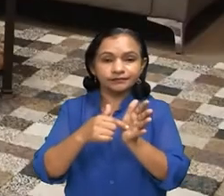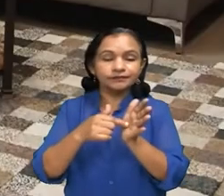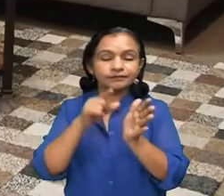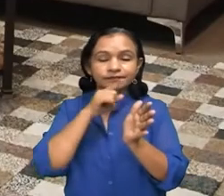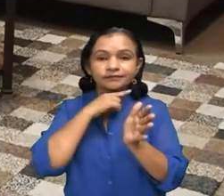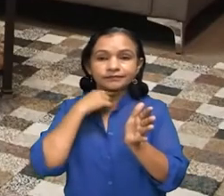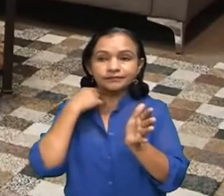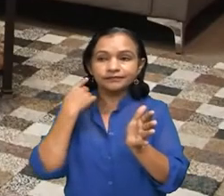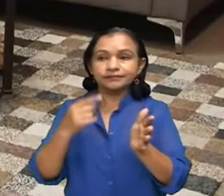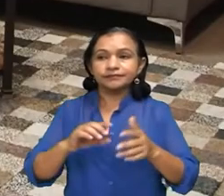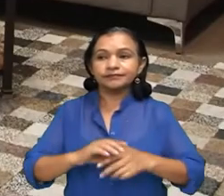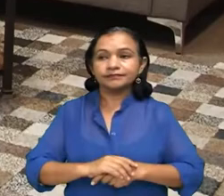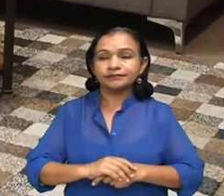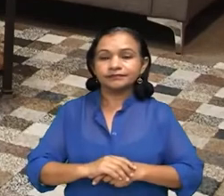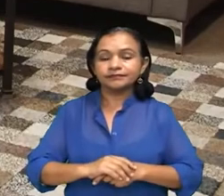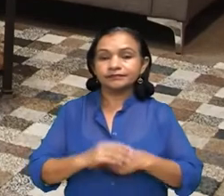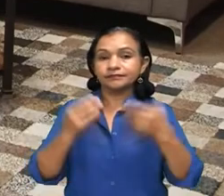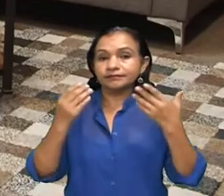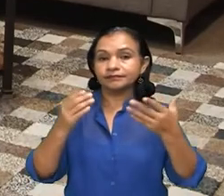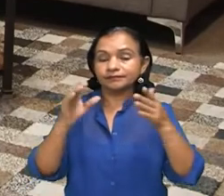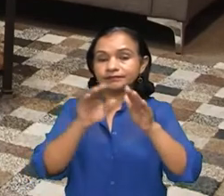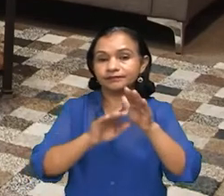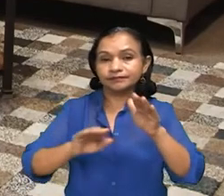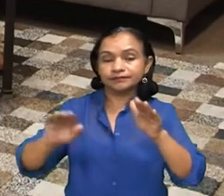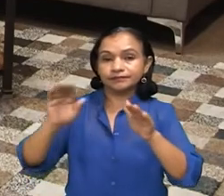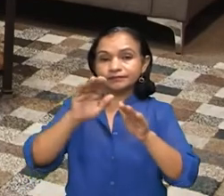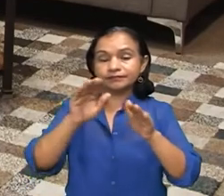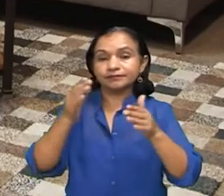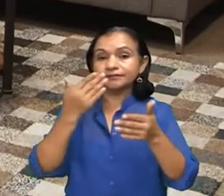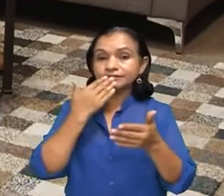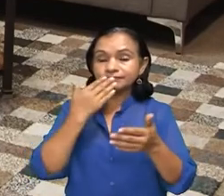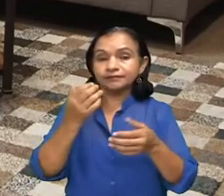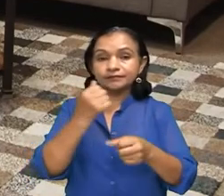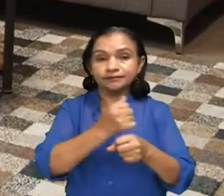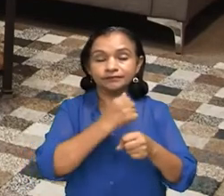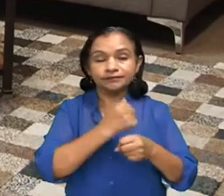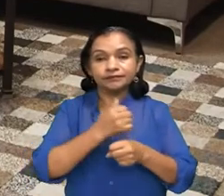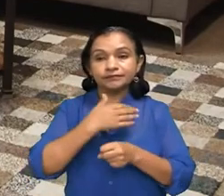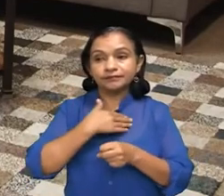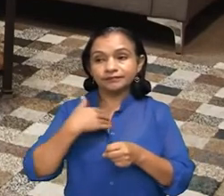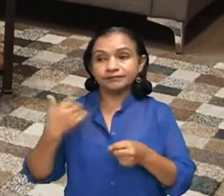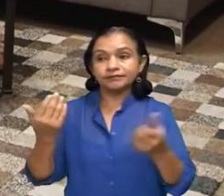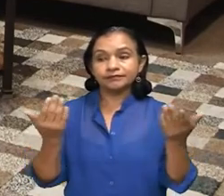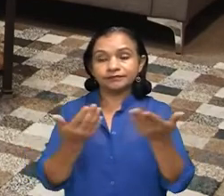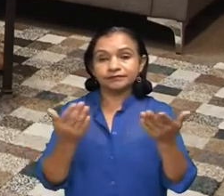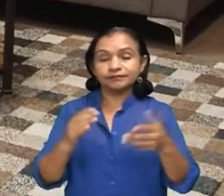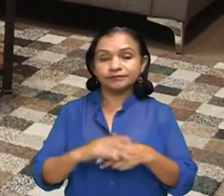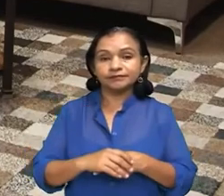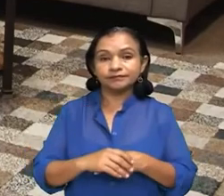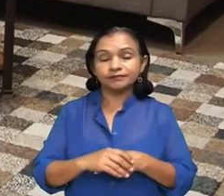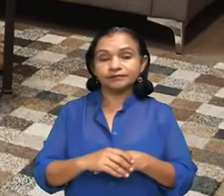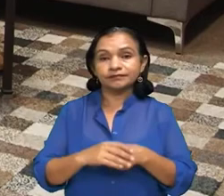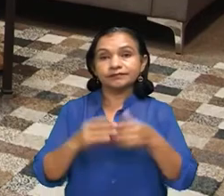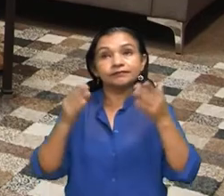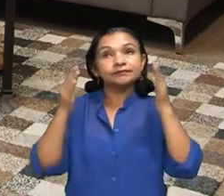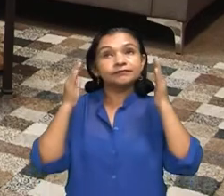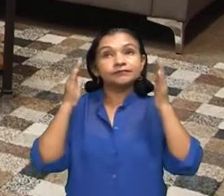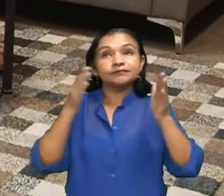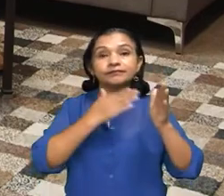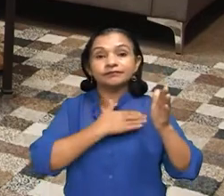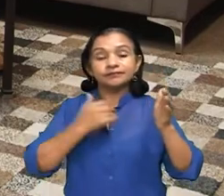decir, efectivamente, un producto más finamente elaborado, mejor acabado, o un servicio